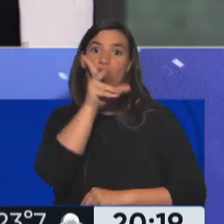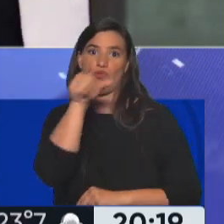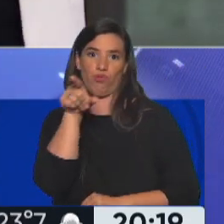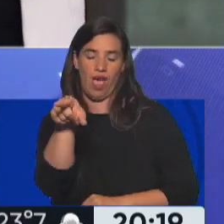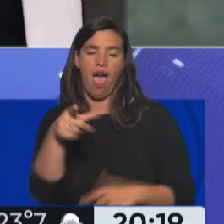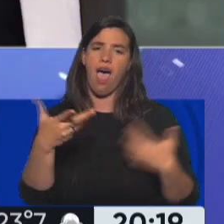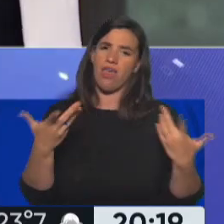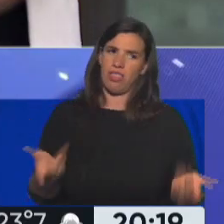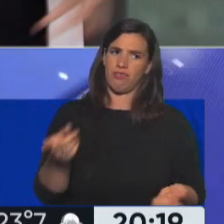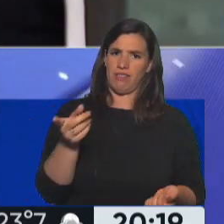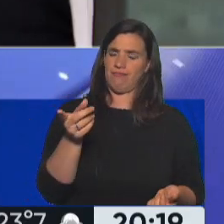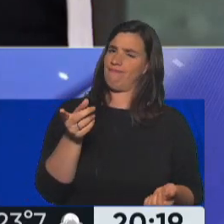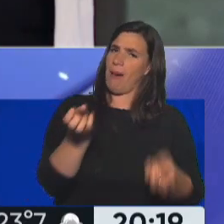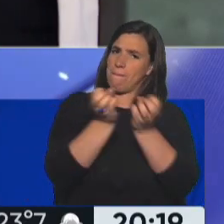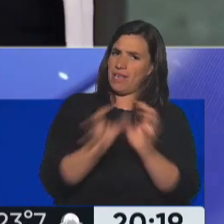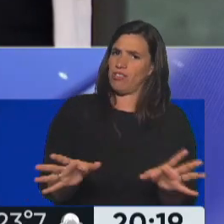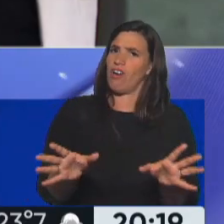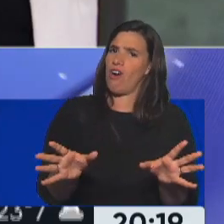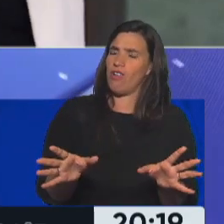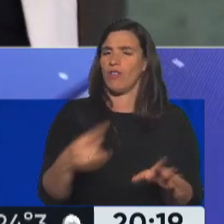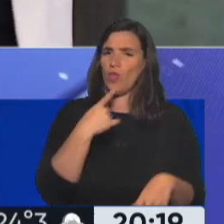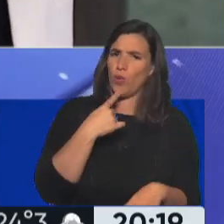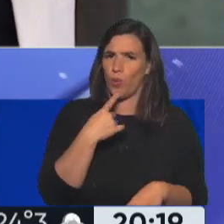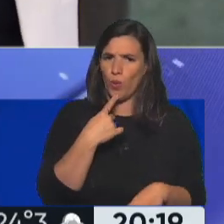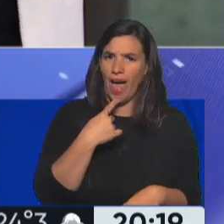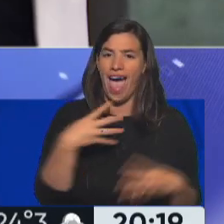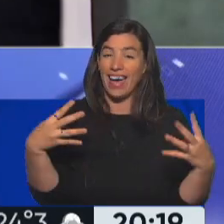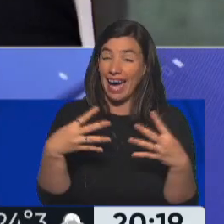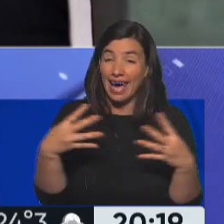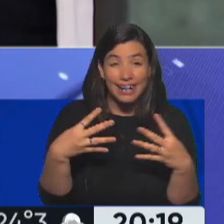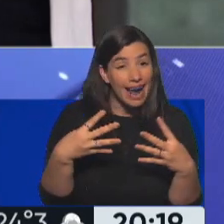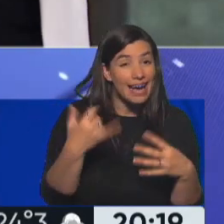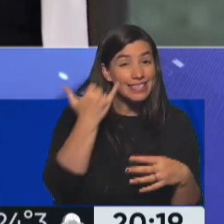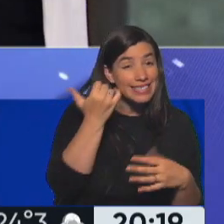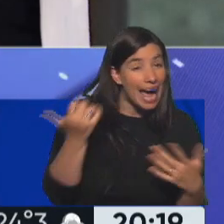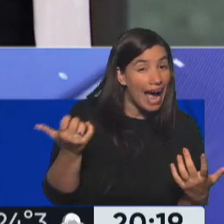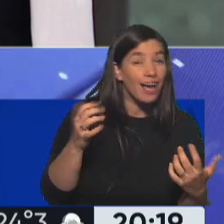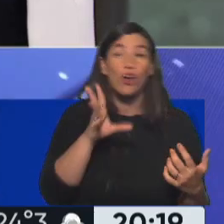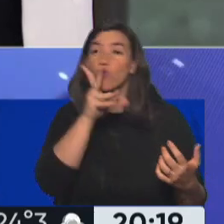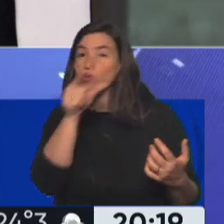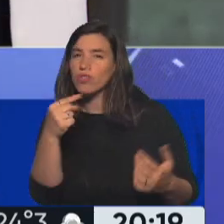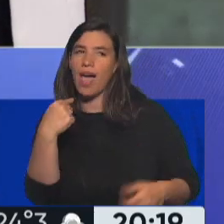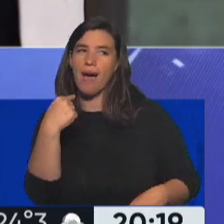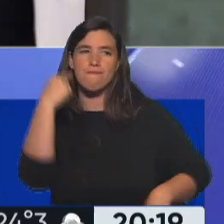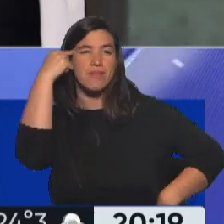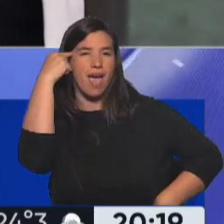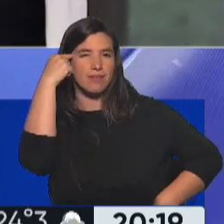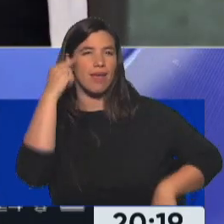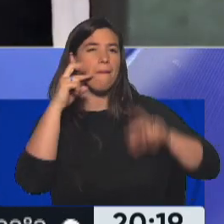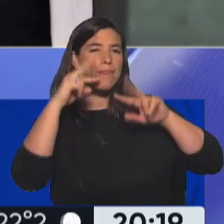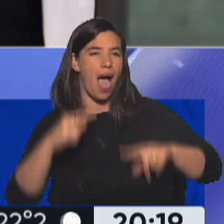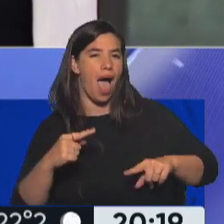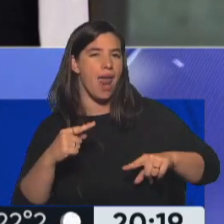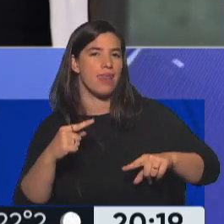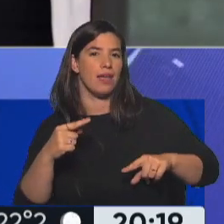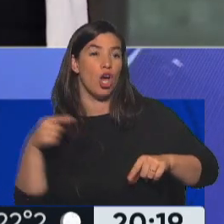encender esta disputa entre la guerra que, como decíamos, si ya se considera o si Rusia considera que está en una guerra con los miembros de la